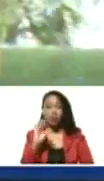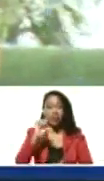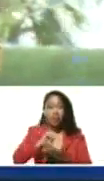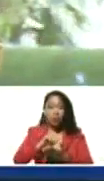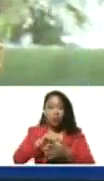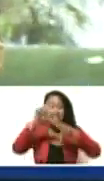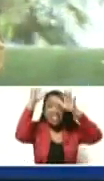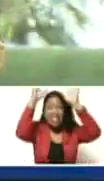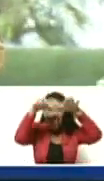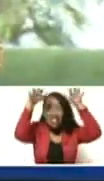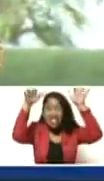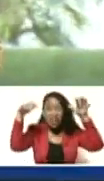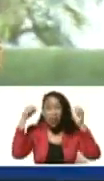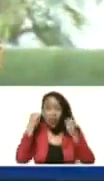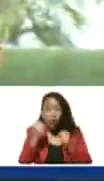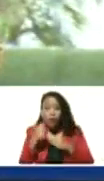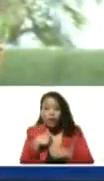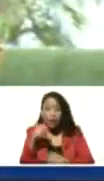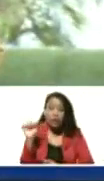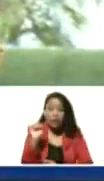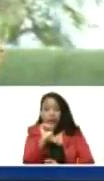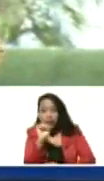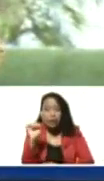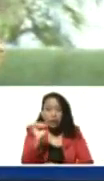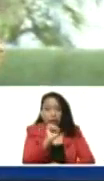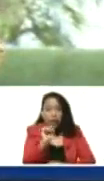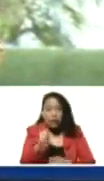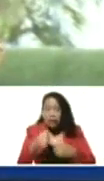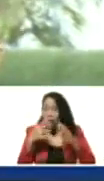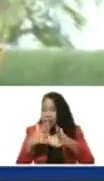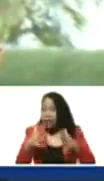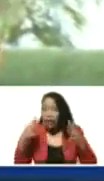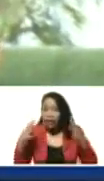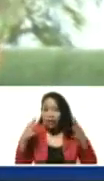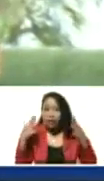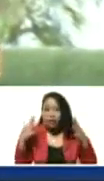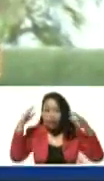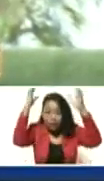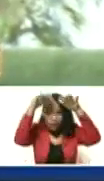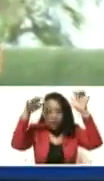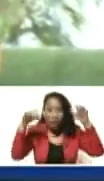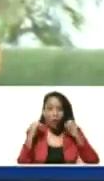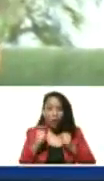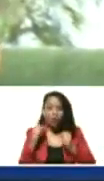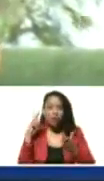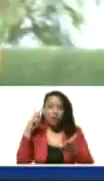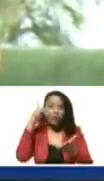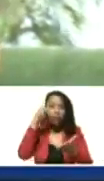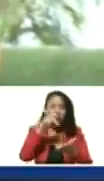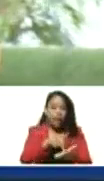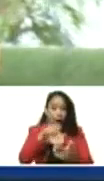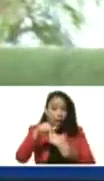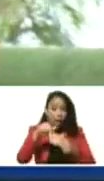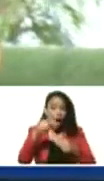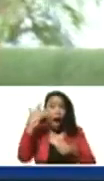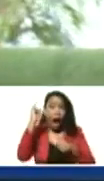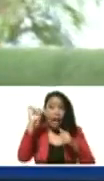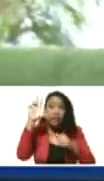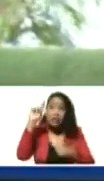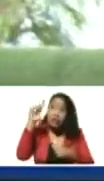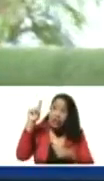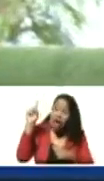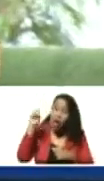palo de agua, pues. Tremendo palo de agua. Y llegamos acá, está nublado, pero no está